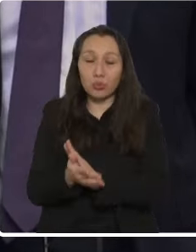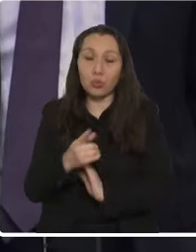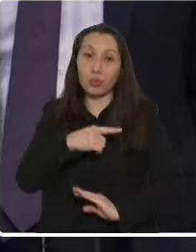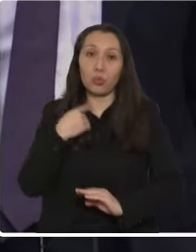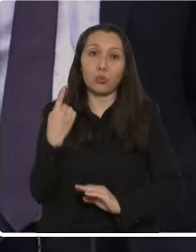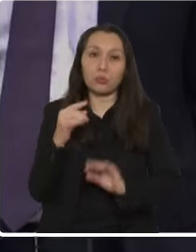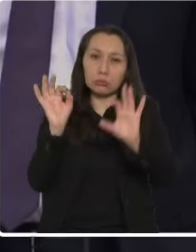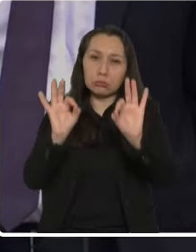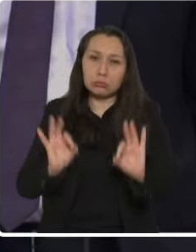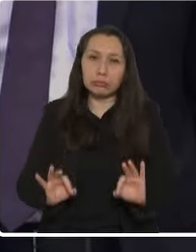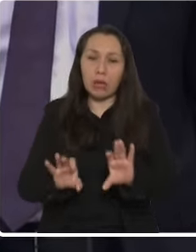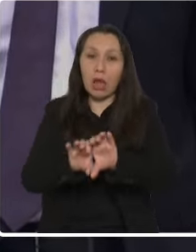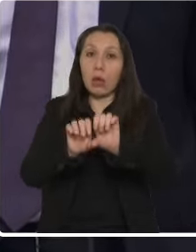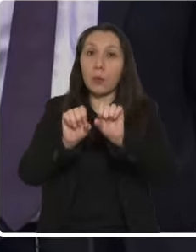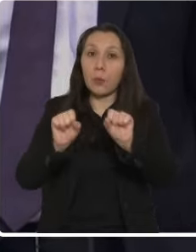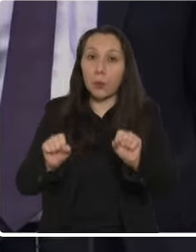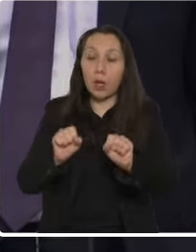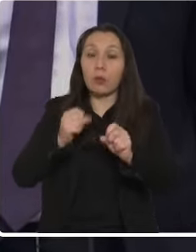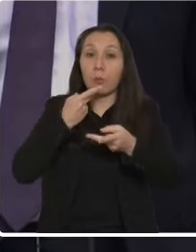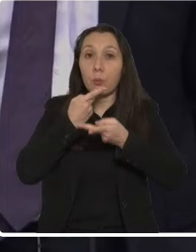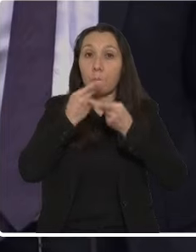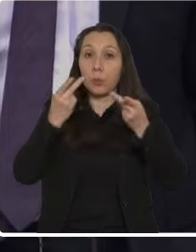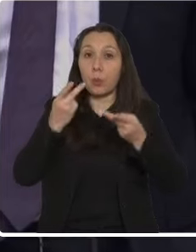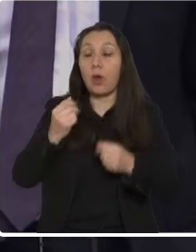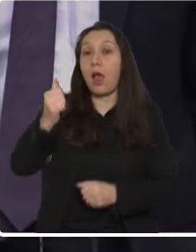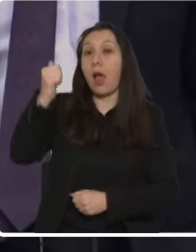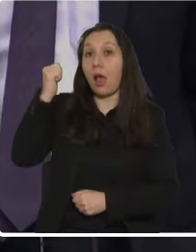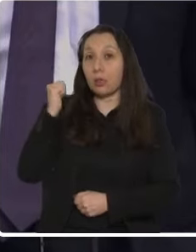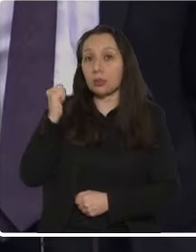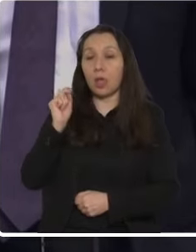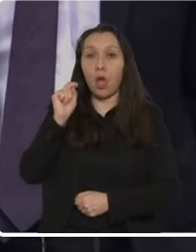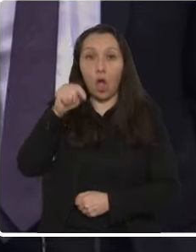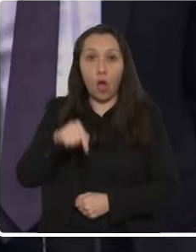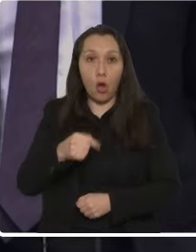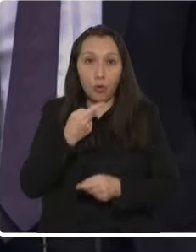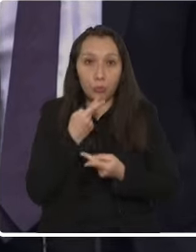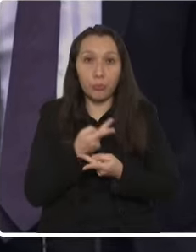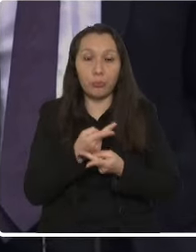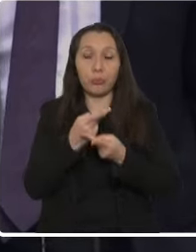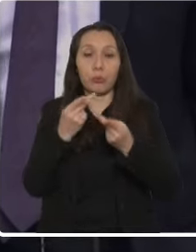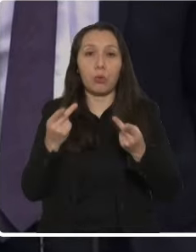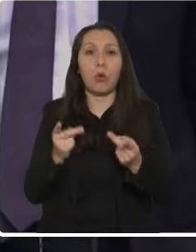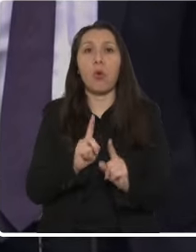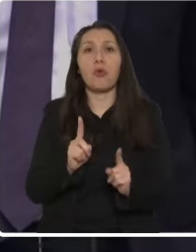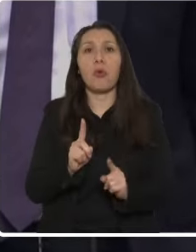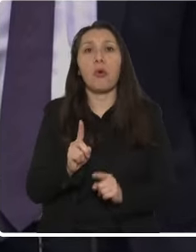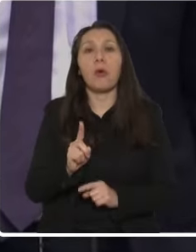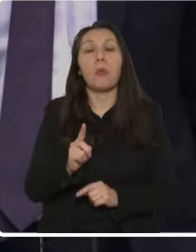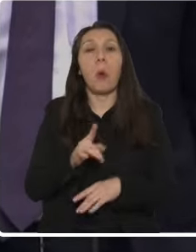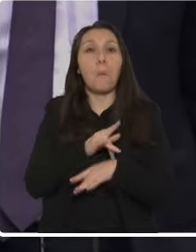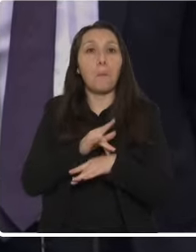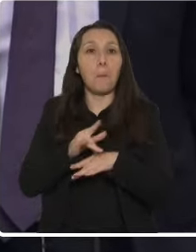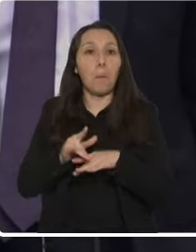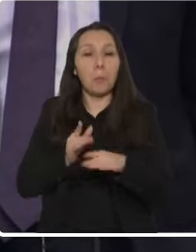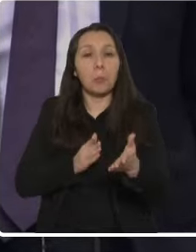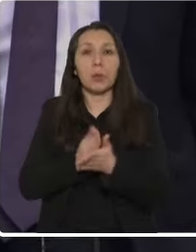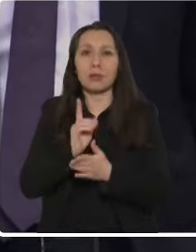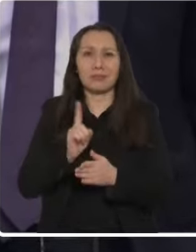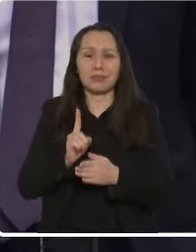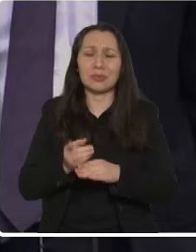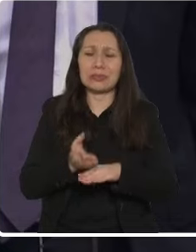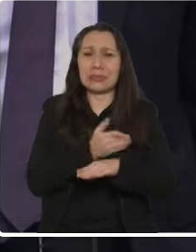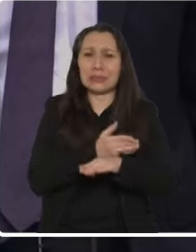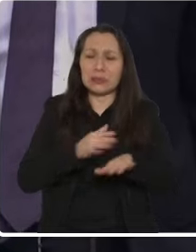estado definiendo y anunciando el día de ayer y el día de hoy no es algo que parte de cero, parte